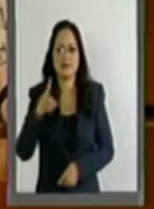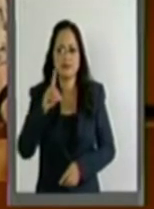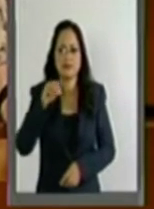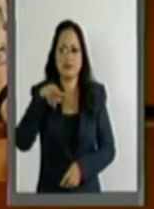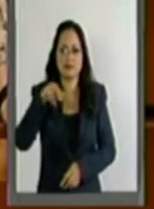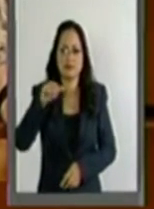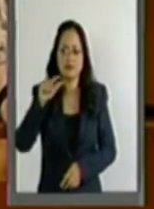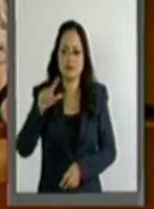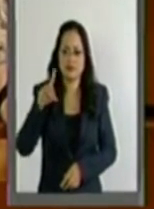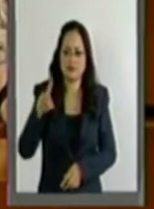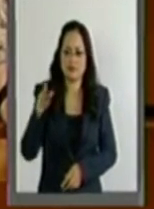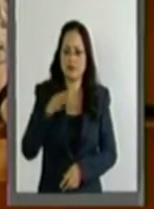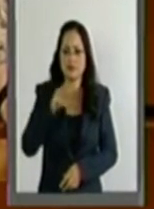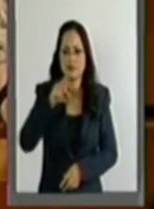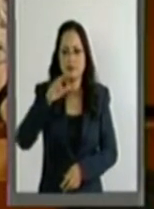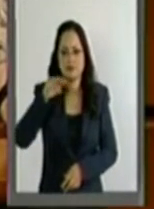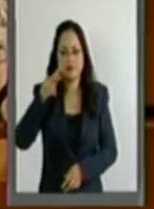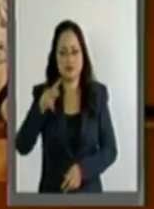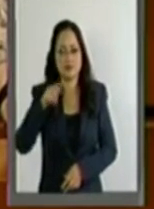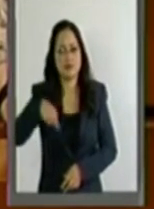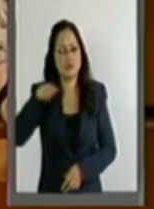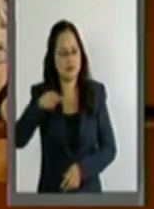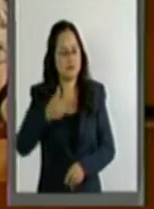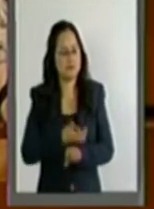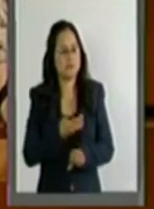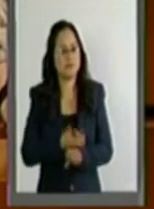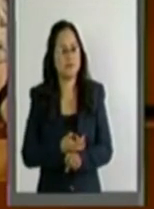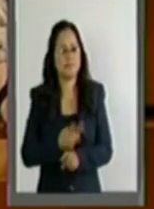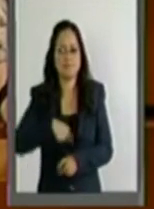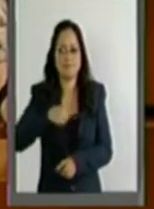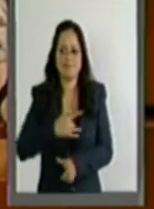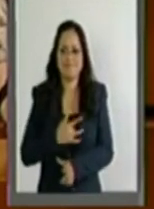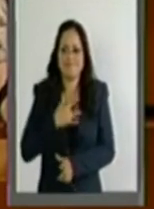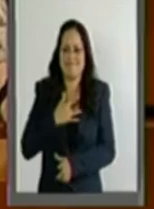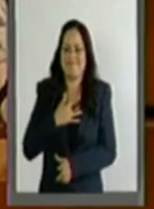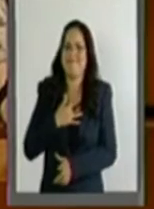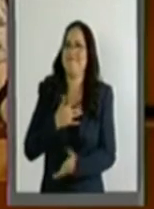Unidos. Nos duele y nos lastima la